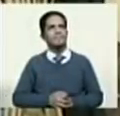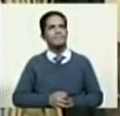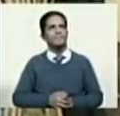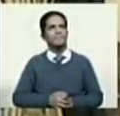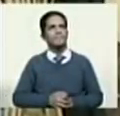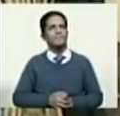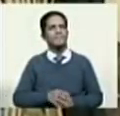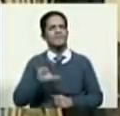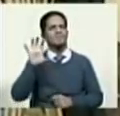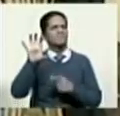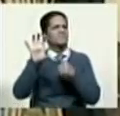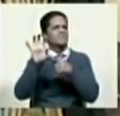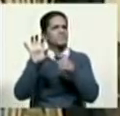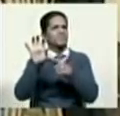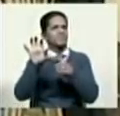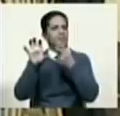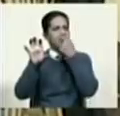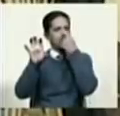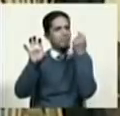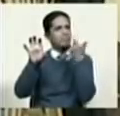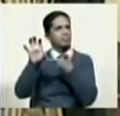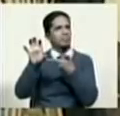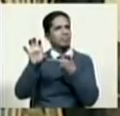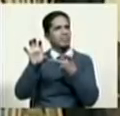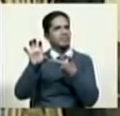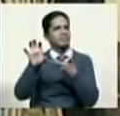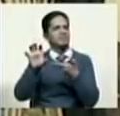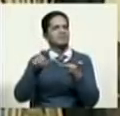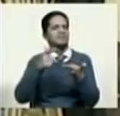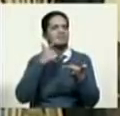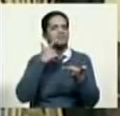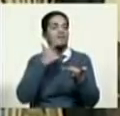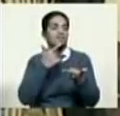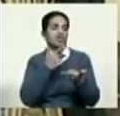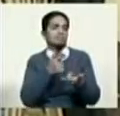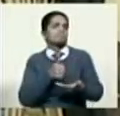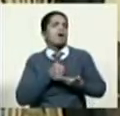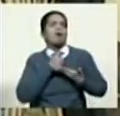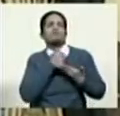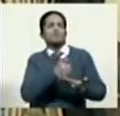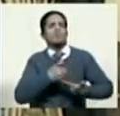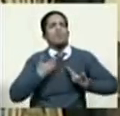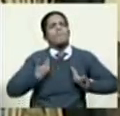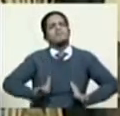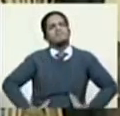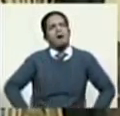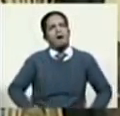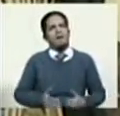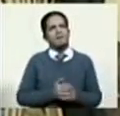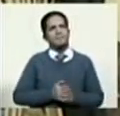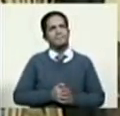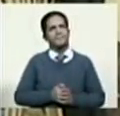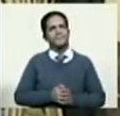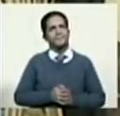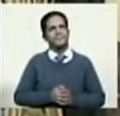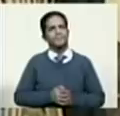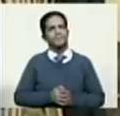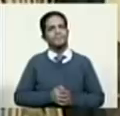tratando de ser vulnerada con un show llamado operación humanitaria. Y la paz